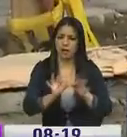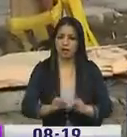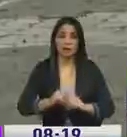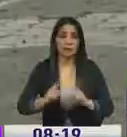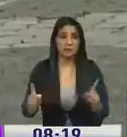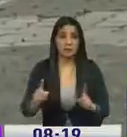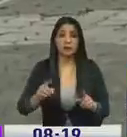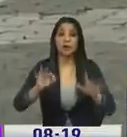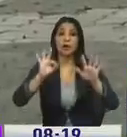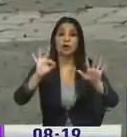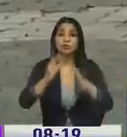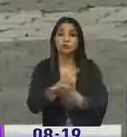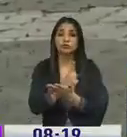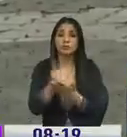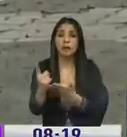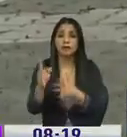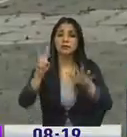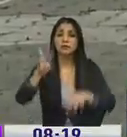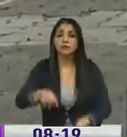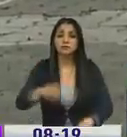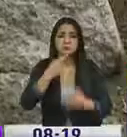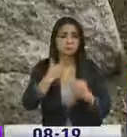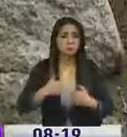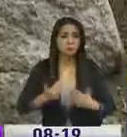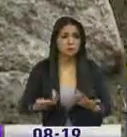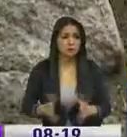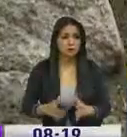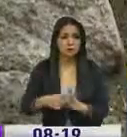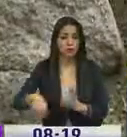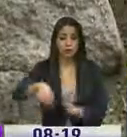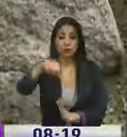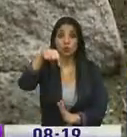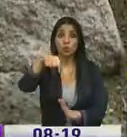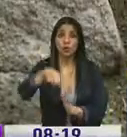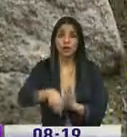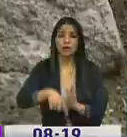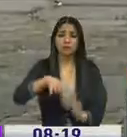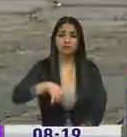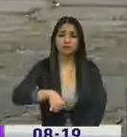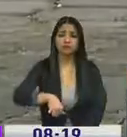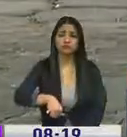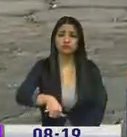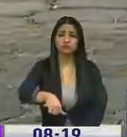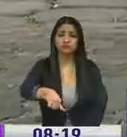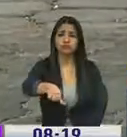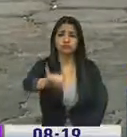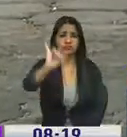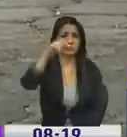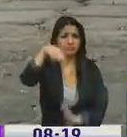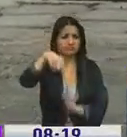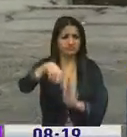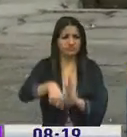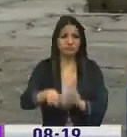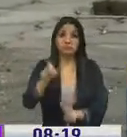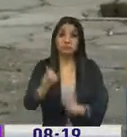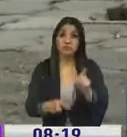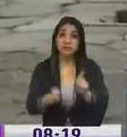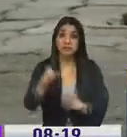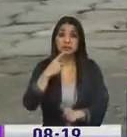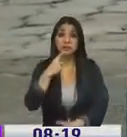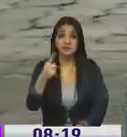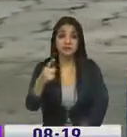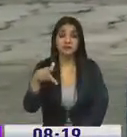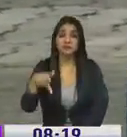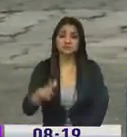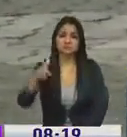más de ocho semanas sin tener respuesta el hueco conforme pasan los días es más profundo varios moradores mencionaron que cada vez